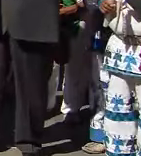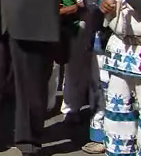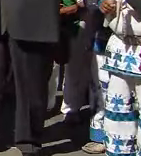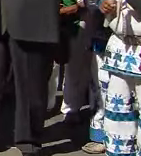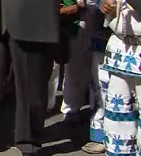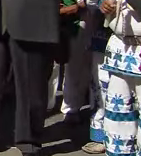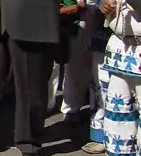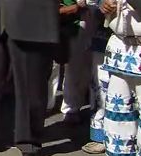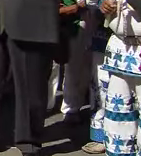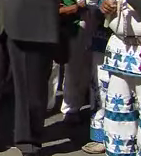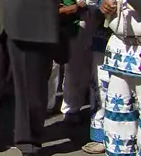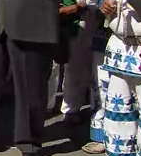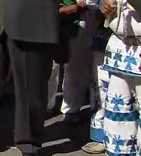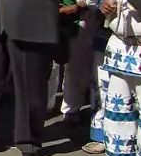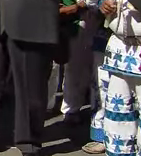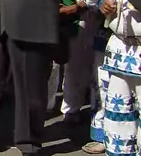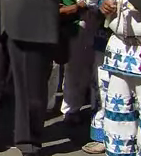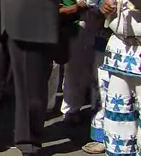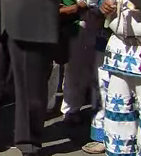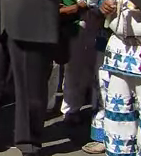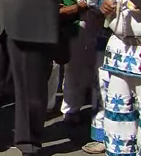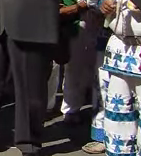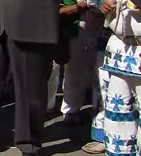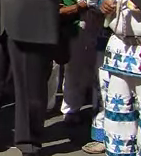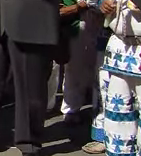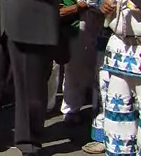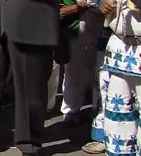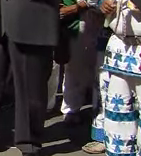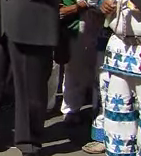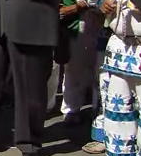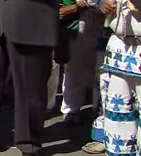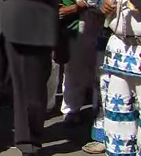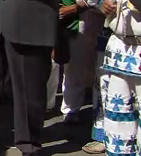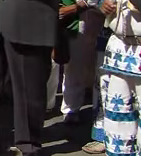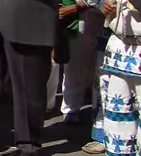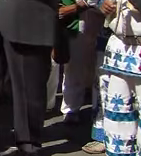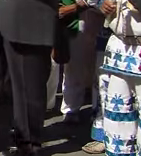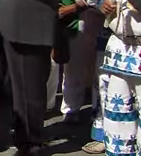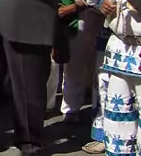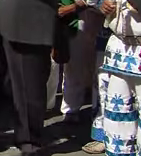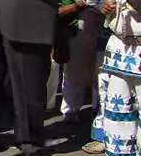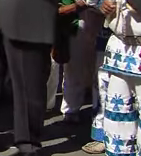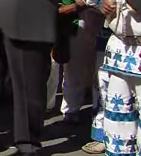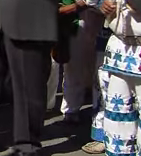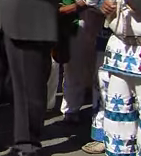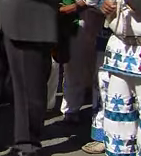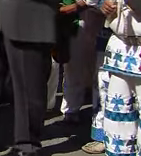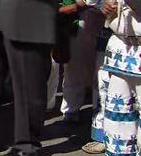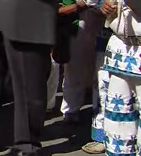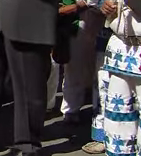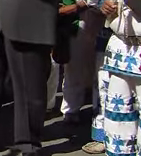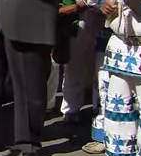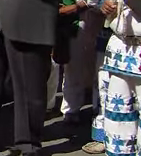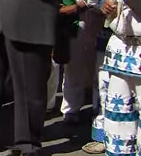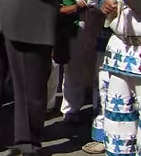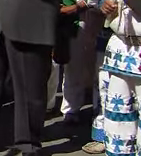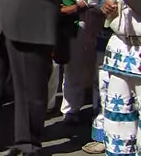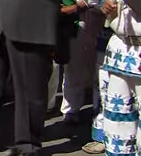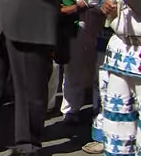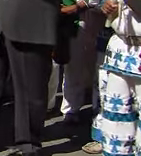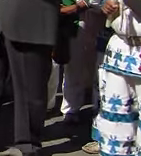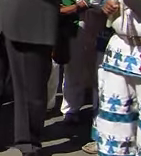y que cuando ya tengan la elaboración de ese plan, que surja de ustedes,